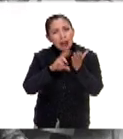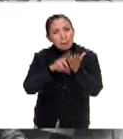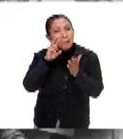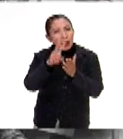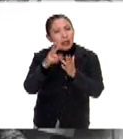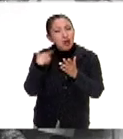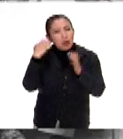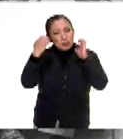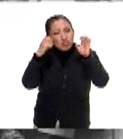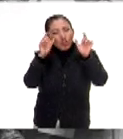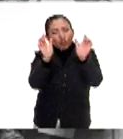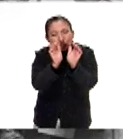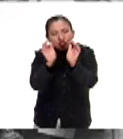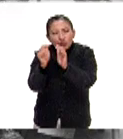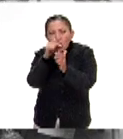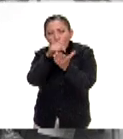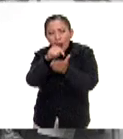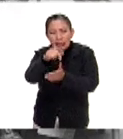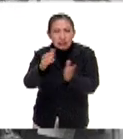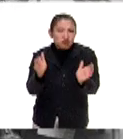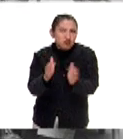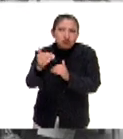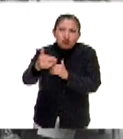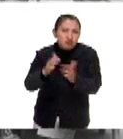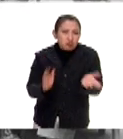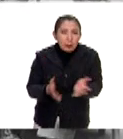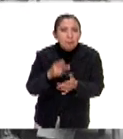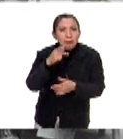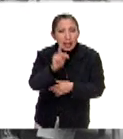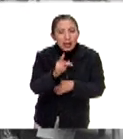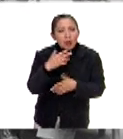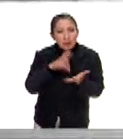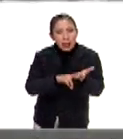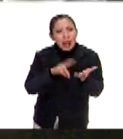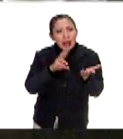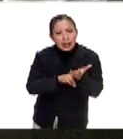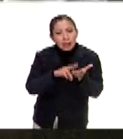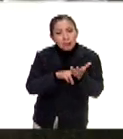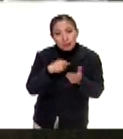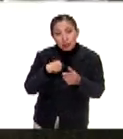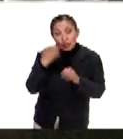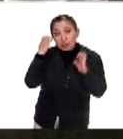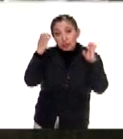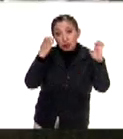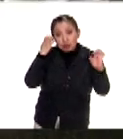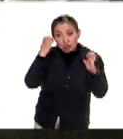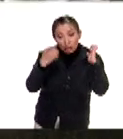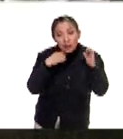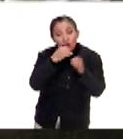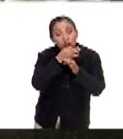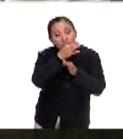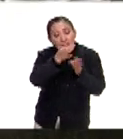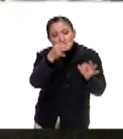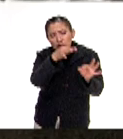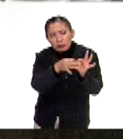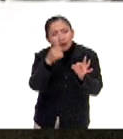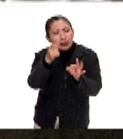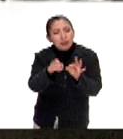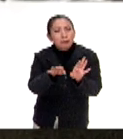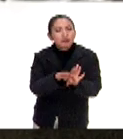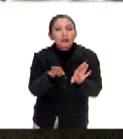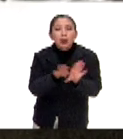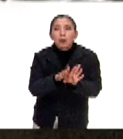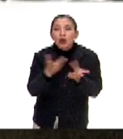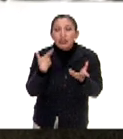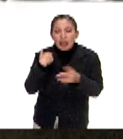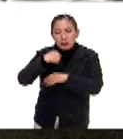Son exposiciones pequeñas, el espacio de aquí es pequeño, pero vale la pena porque son exposiciones que tienen información muy precisa, son como